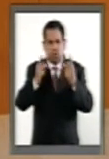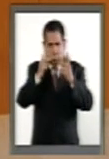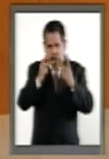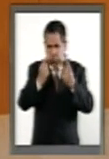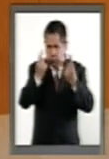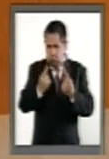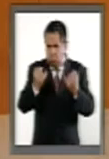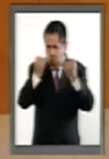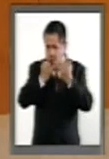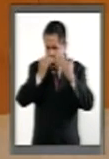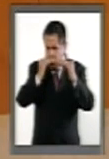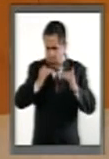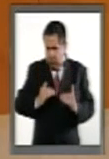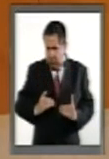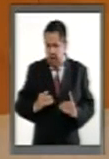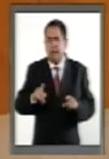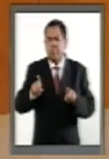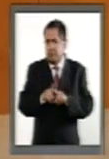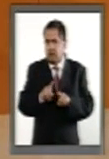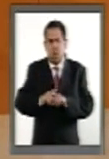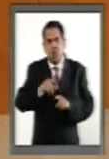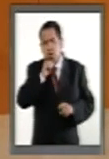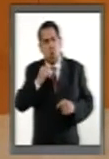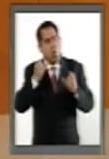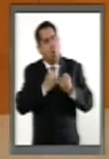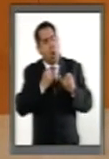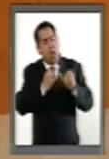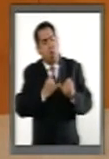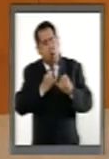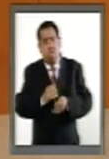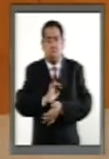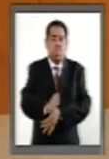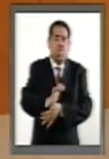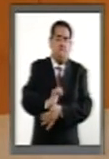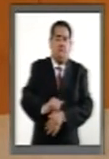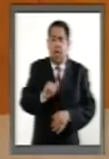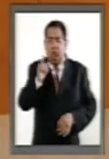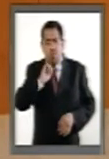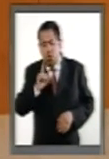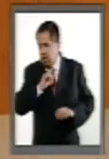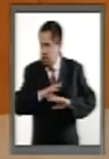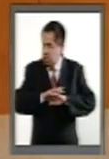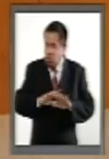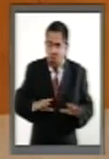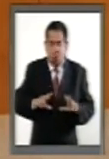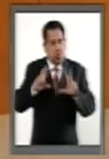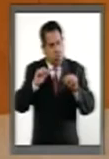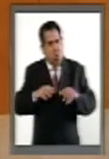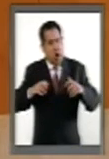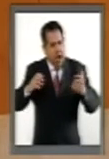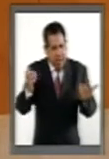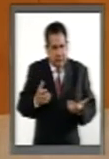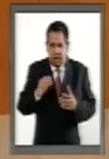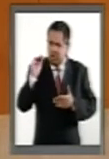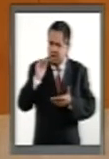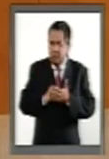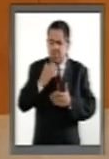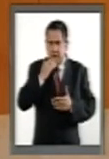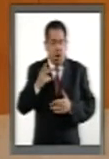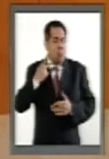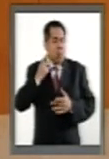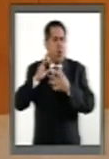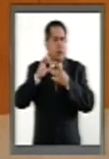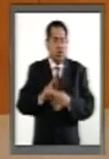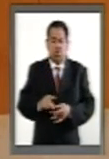también cambien los patrones estereotipados y discriminatorios de hacer, de ejercer, de implementar la